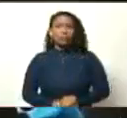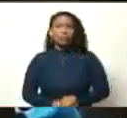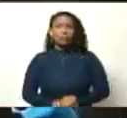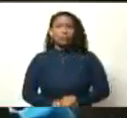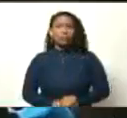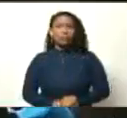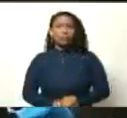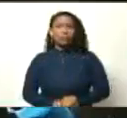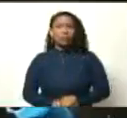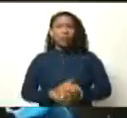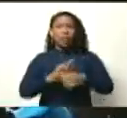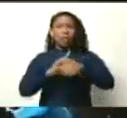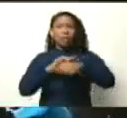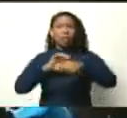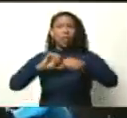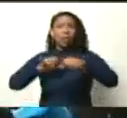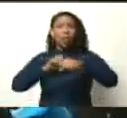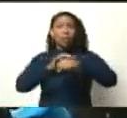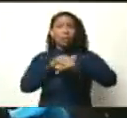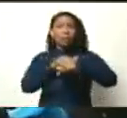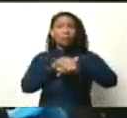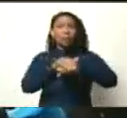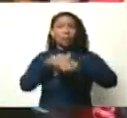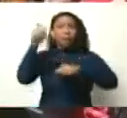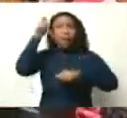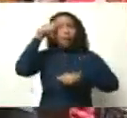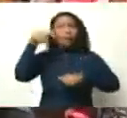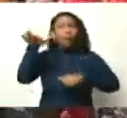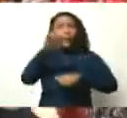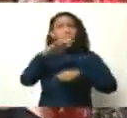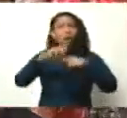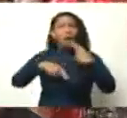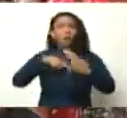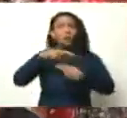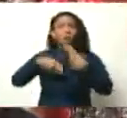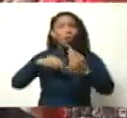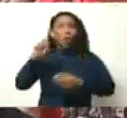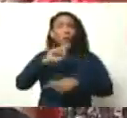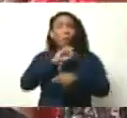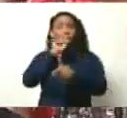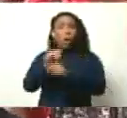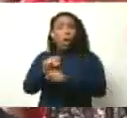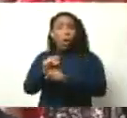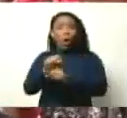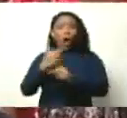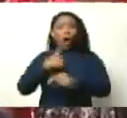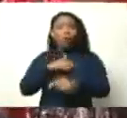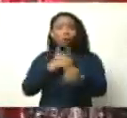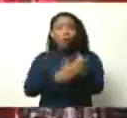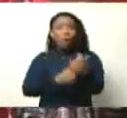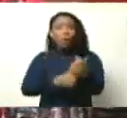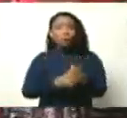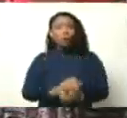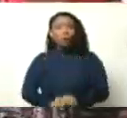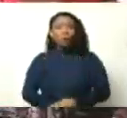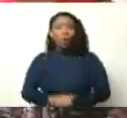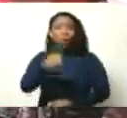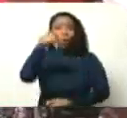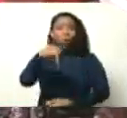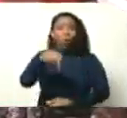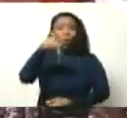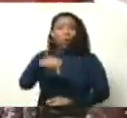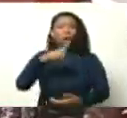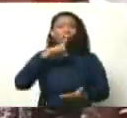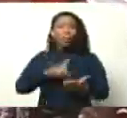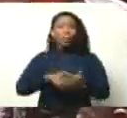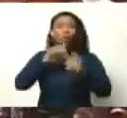Doctor Jorge Rodríguez, el pueblo y la revolución no abandonamos a nuestros hermanos. Hoy, al